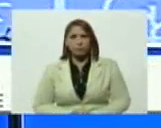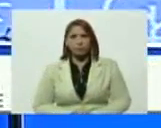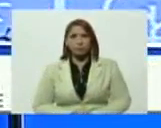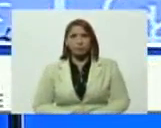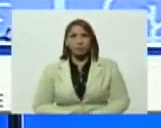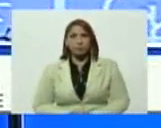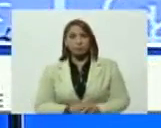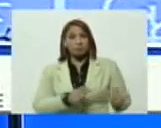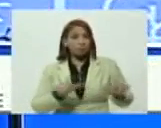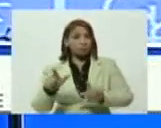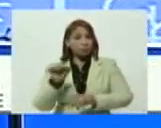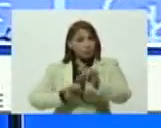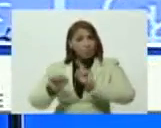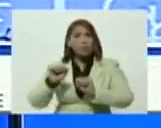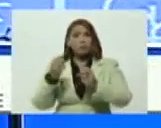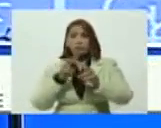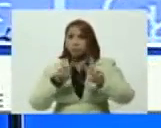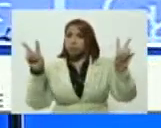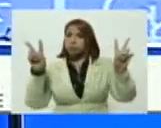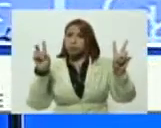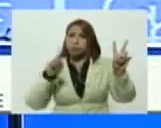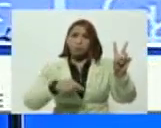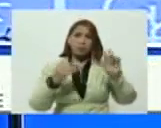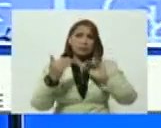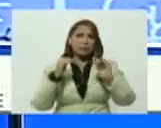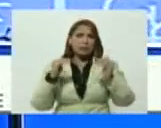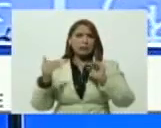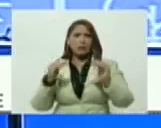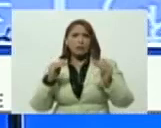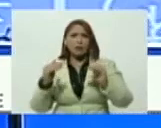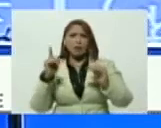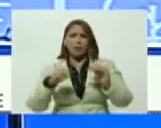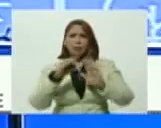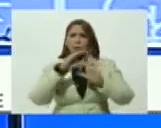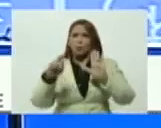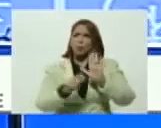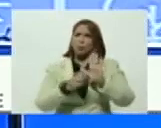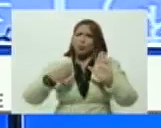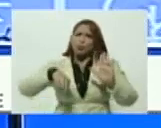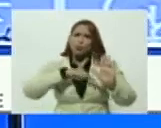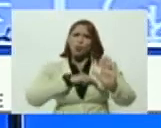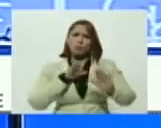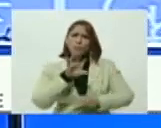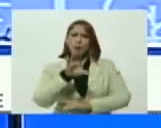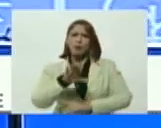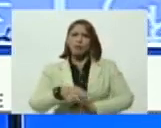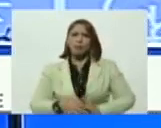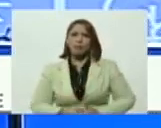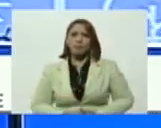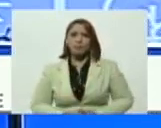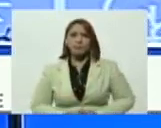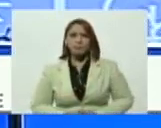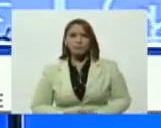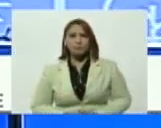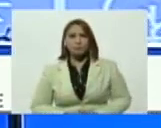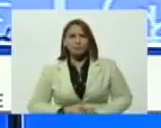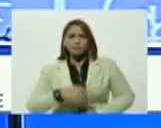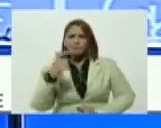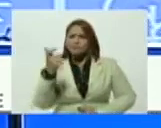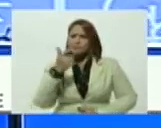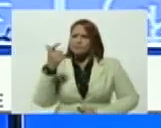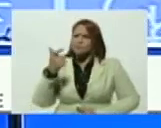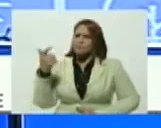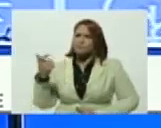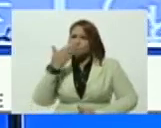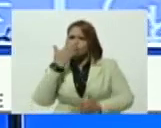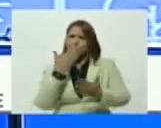y listo para defender la paz y la estabilidad constitucional de nuestra patria. Si buscamos en el